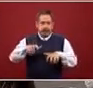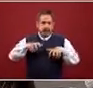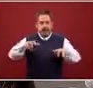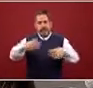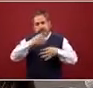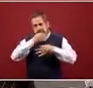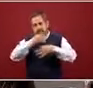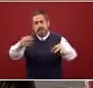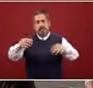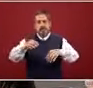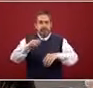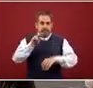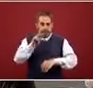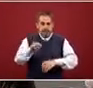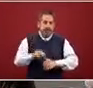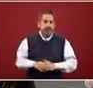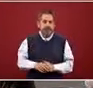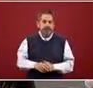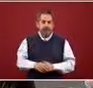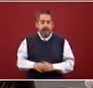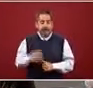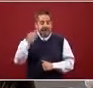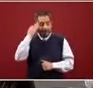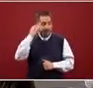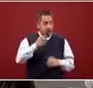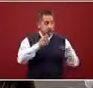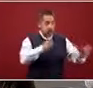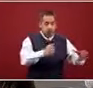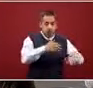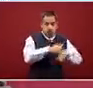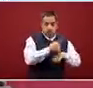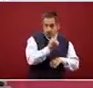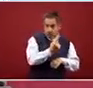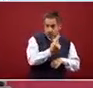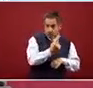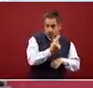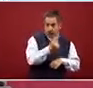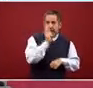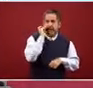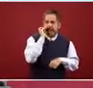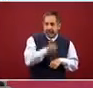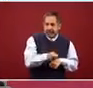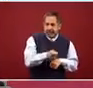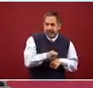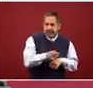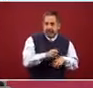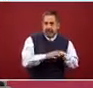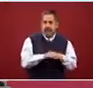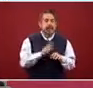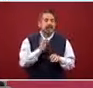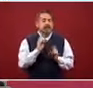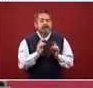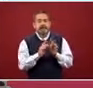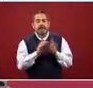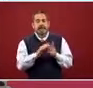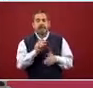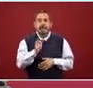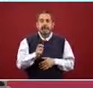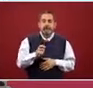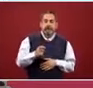audiencia. La fase 1 o el escenario 1 se define como la situación en